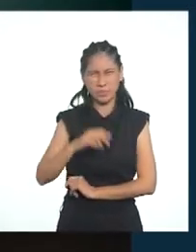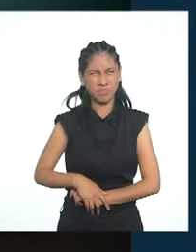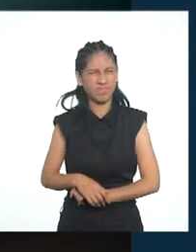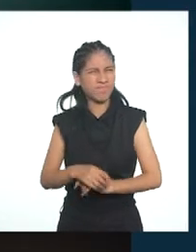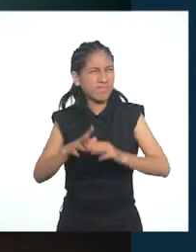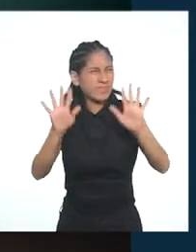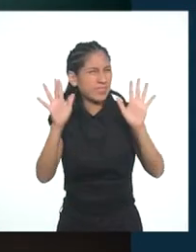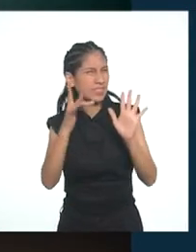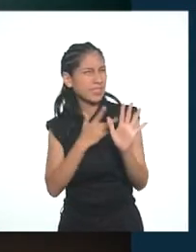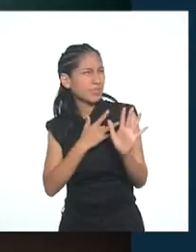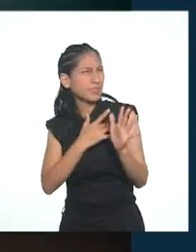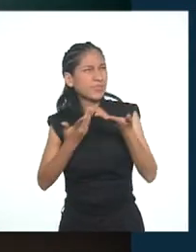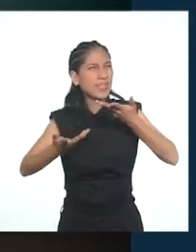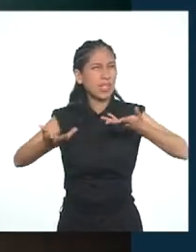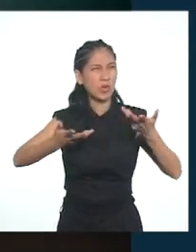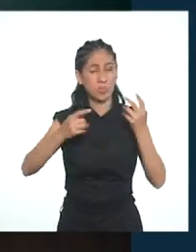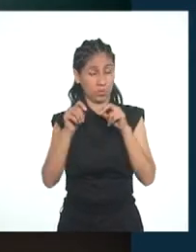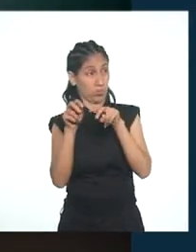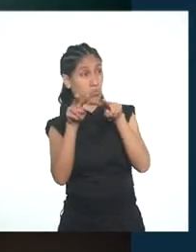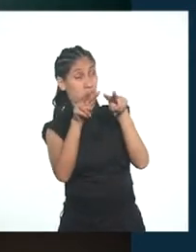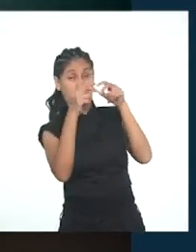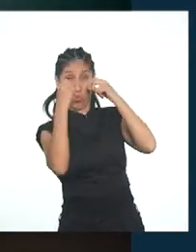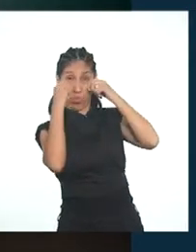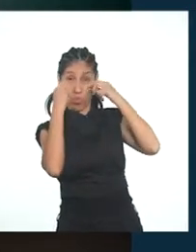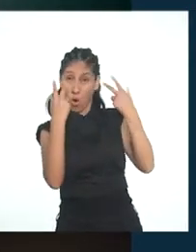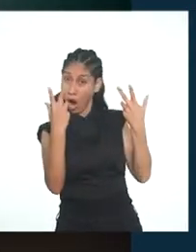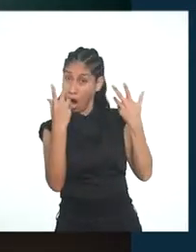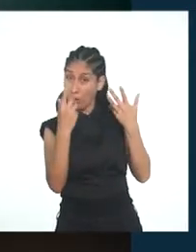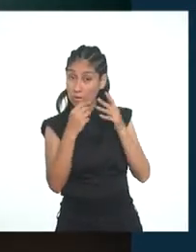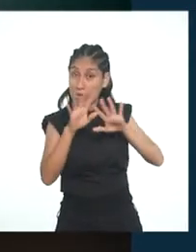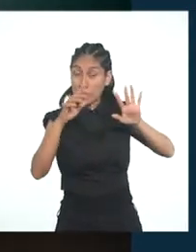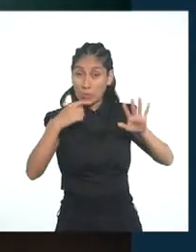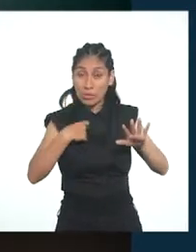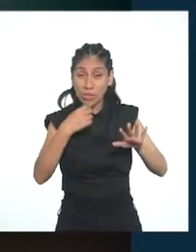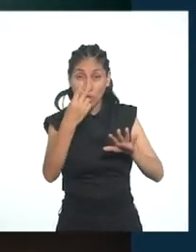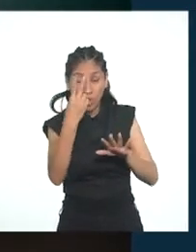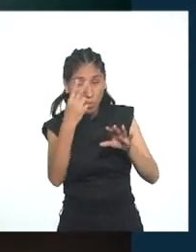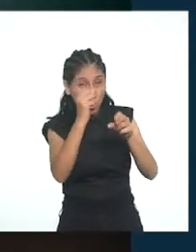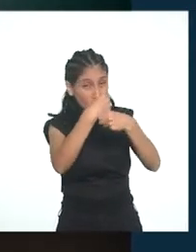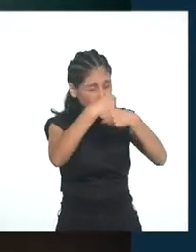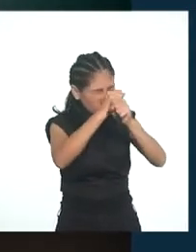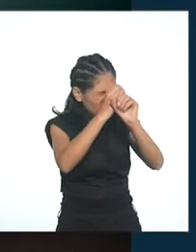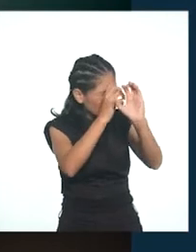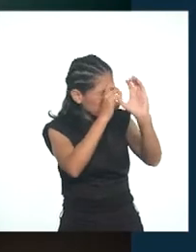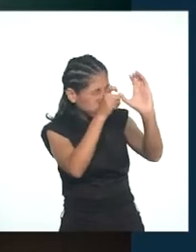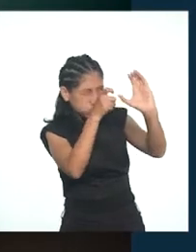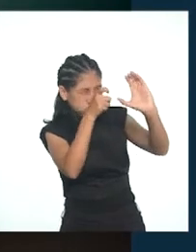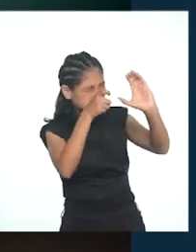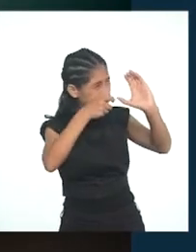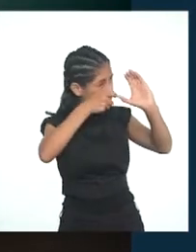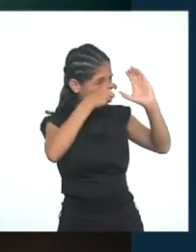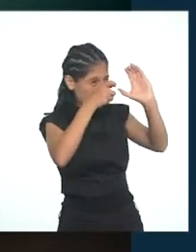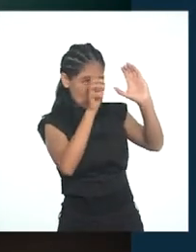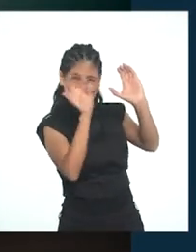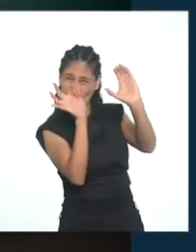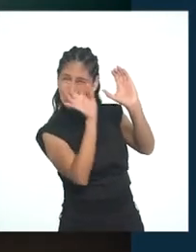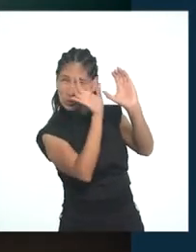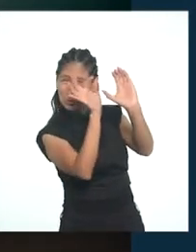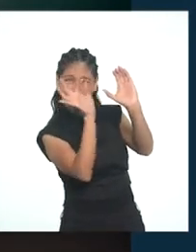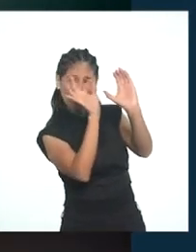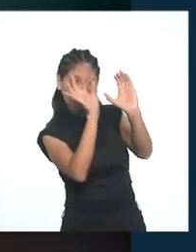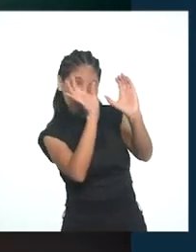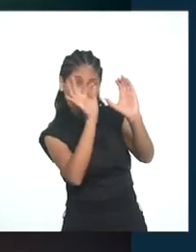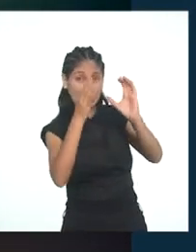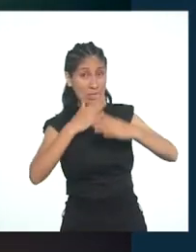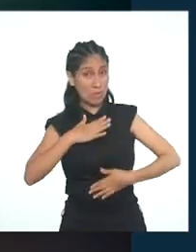superficial, sentiría asombro y un poco de temor al saber que hay microorganismos